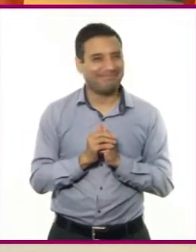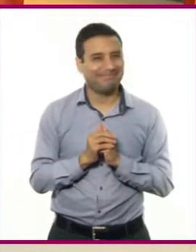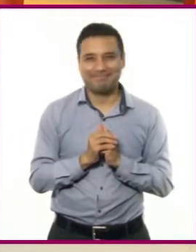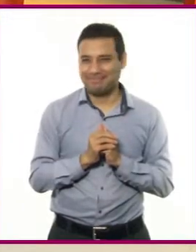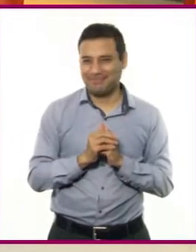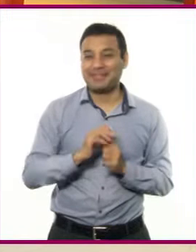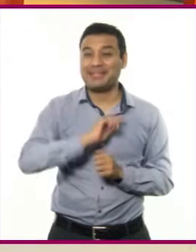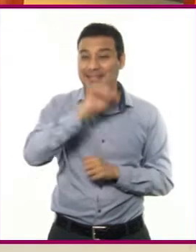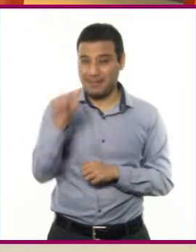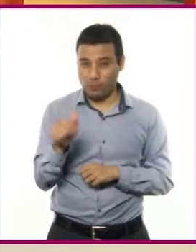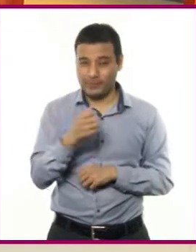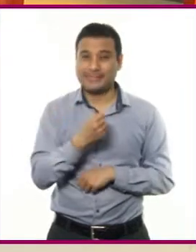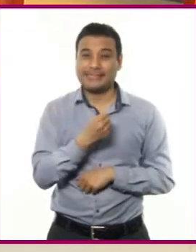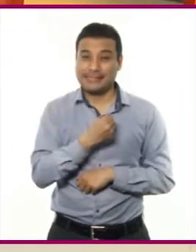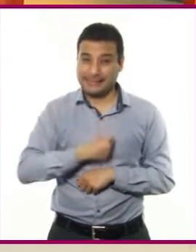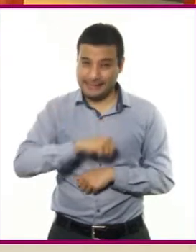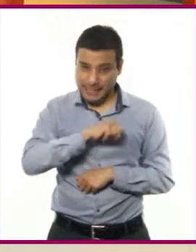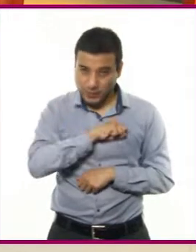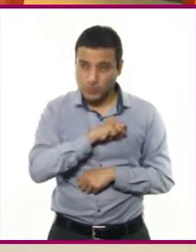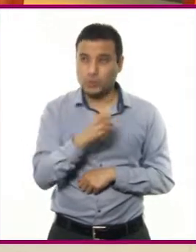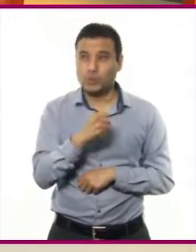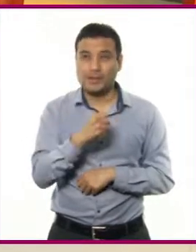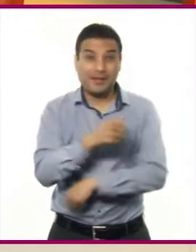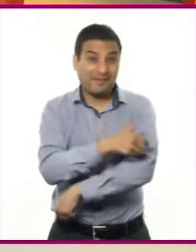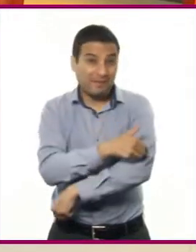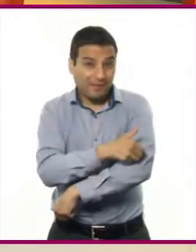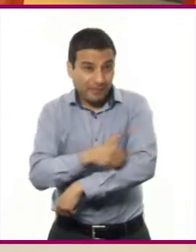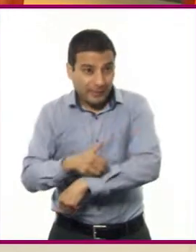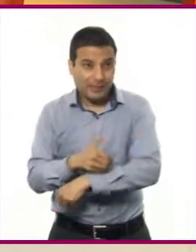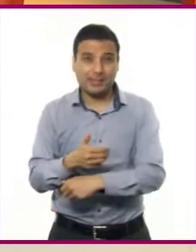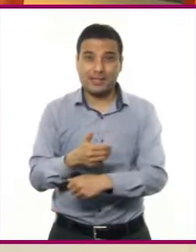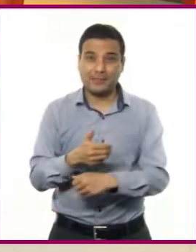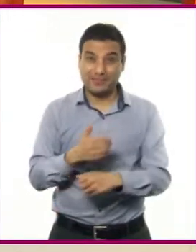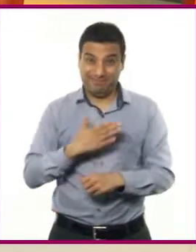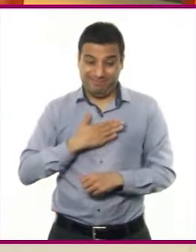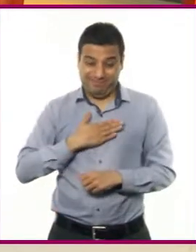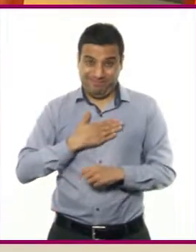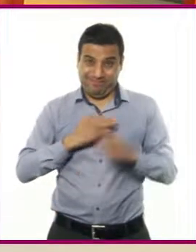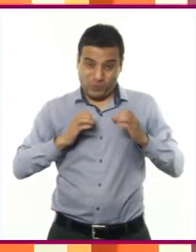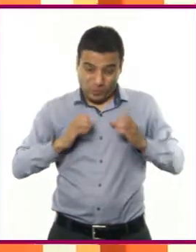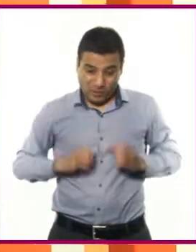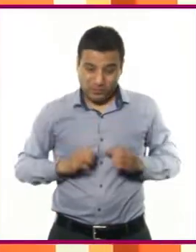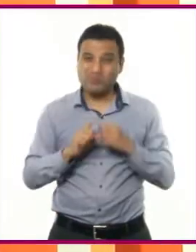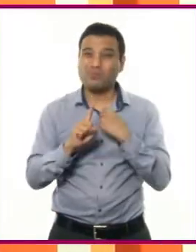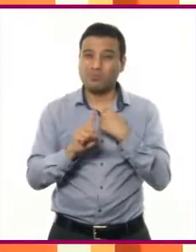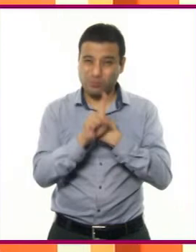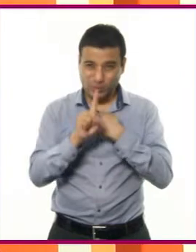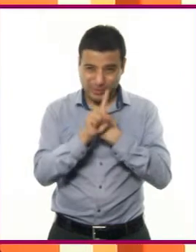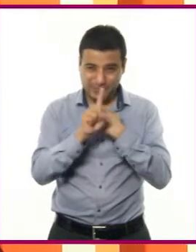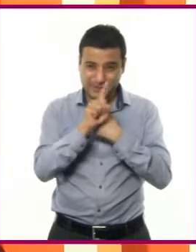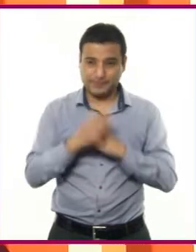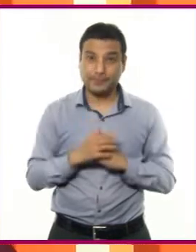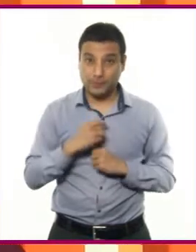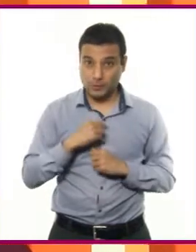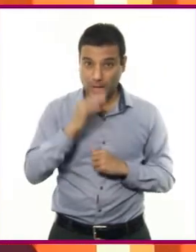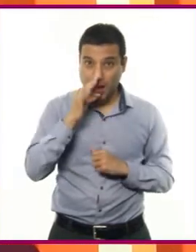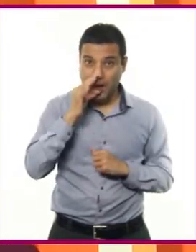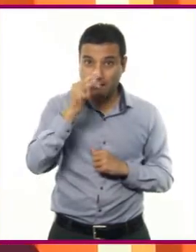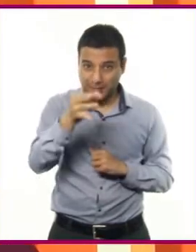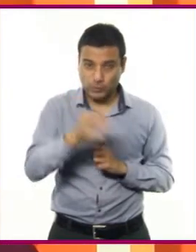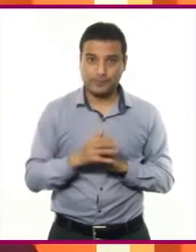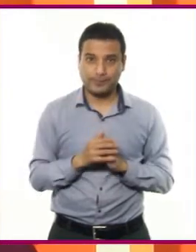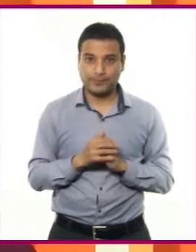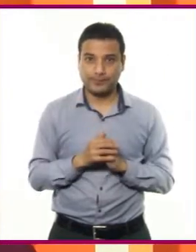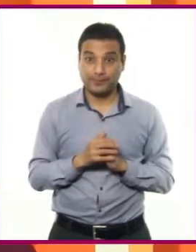personales, familiares y sociales pueden ser devastadoras. Por ello, les decimos que la